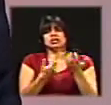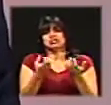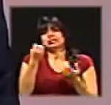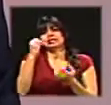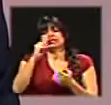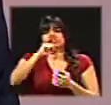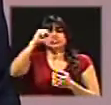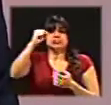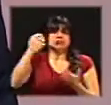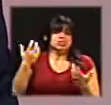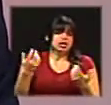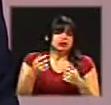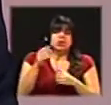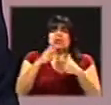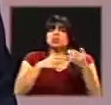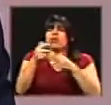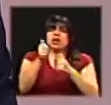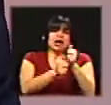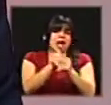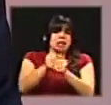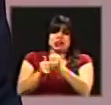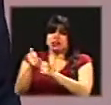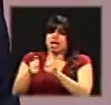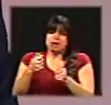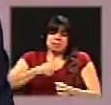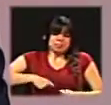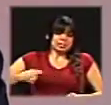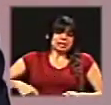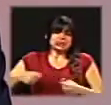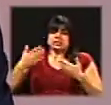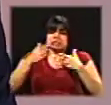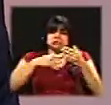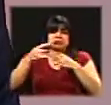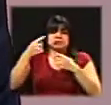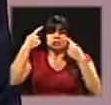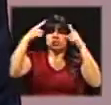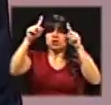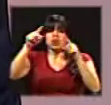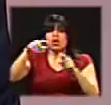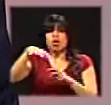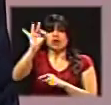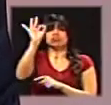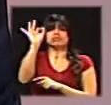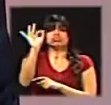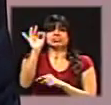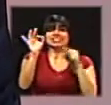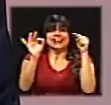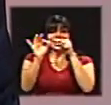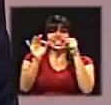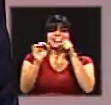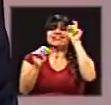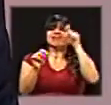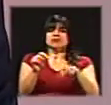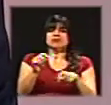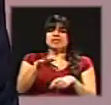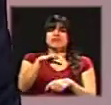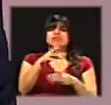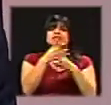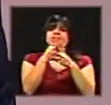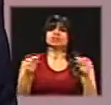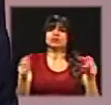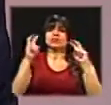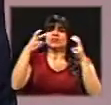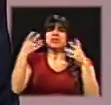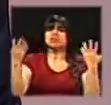quedara el candidato que quede, el presidente que logre ser electo, va a tener que resolver un tema que es absolutamente profundo